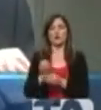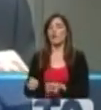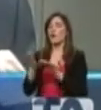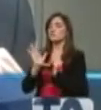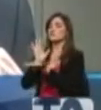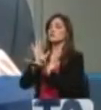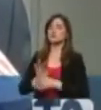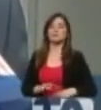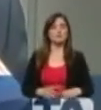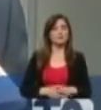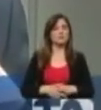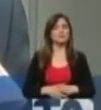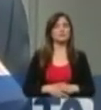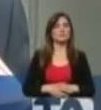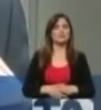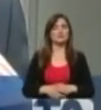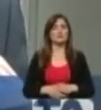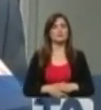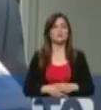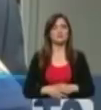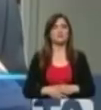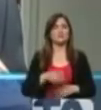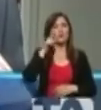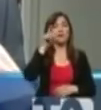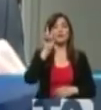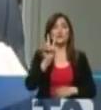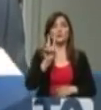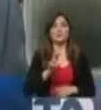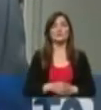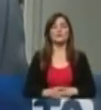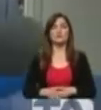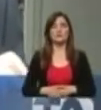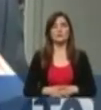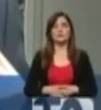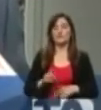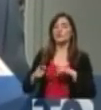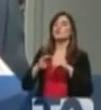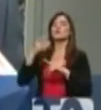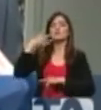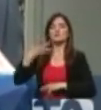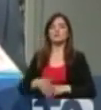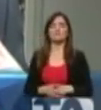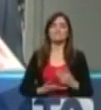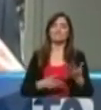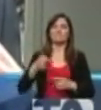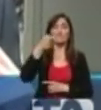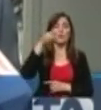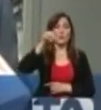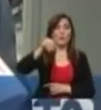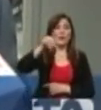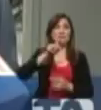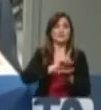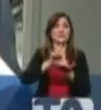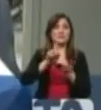tienen? Protegidos, según lo que ha solicitado la fiscalía, 2. ¿Y para cuándo quedó ahora previsto? Esperemos que el día martes de la